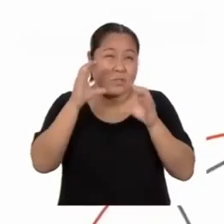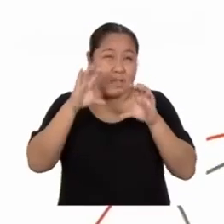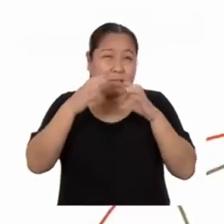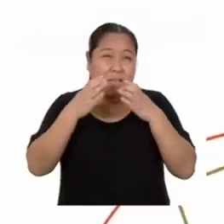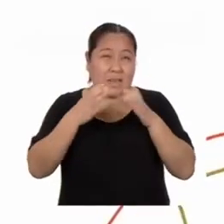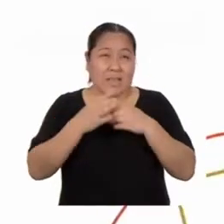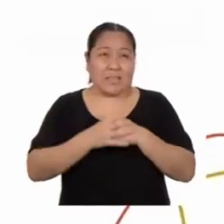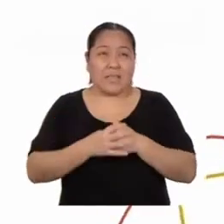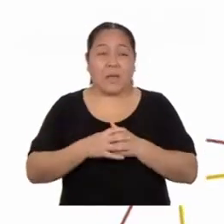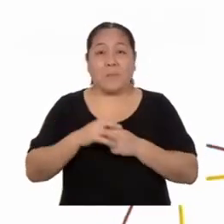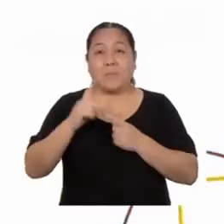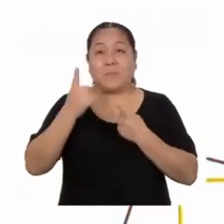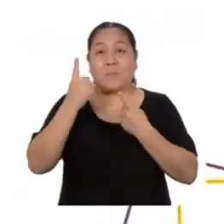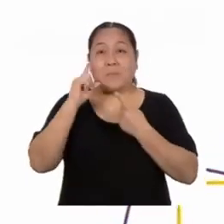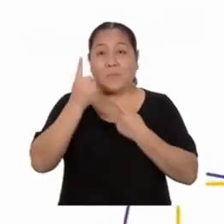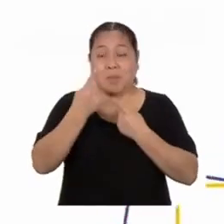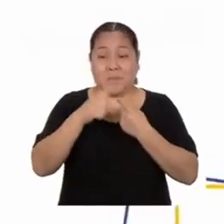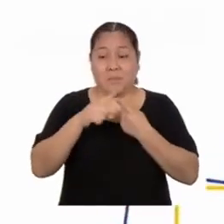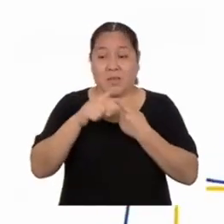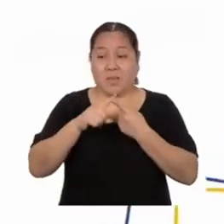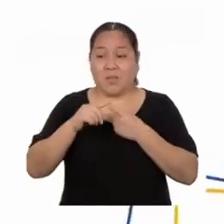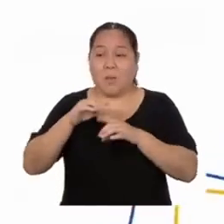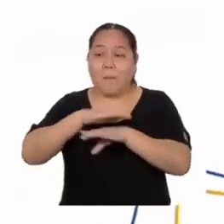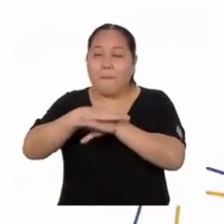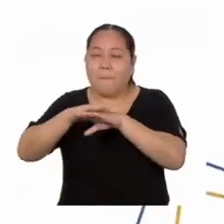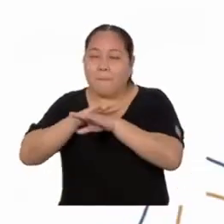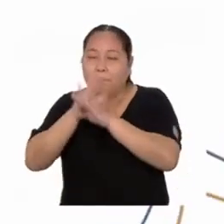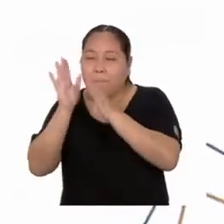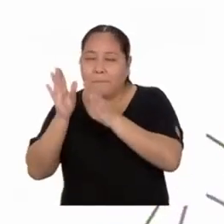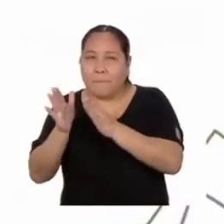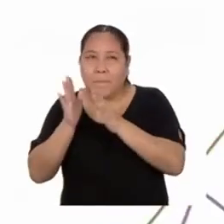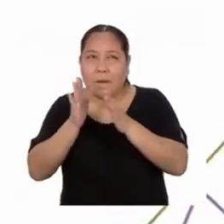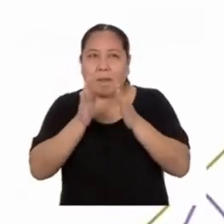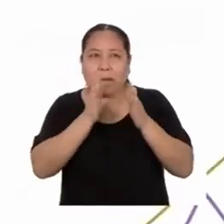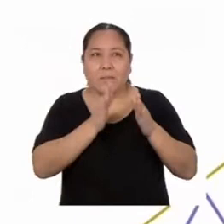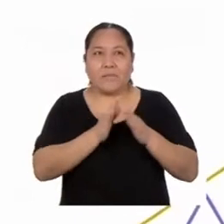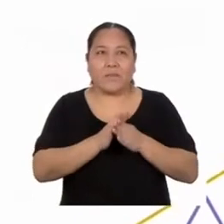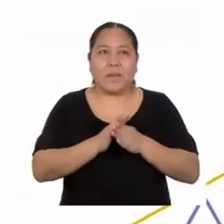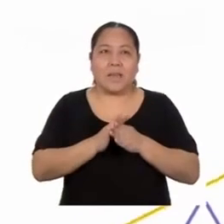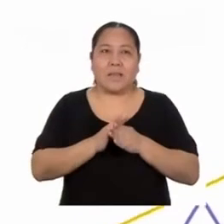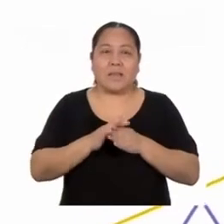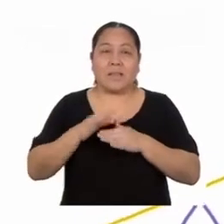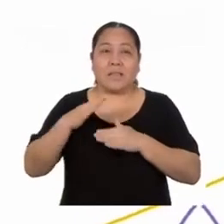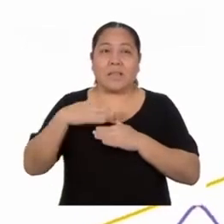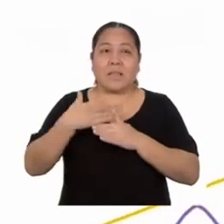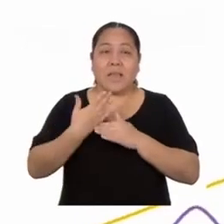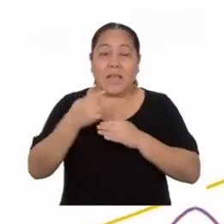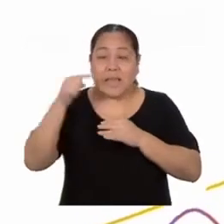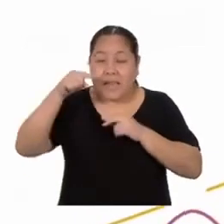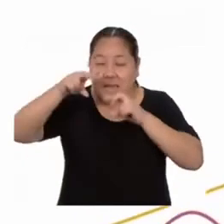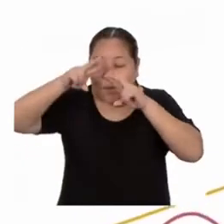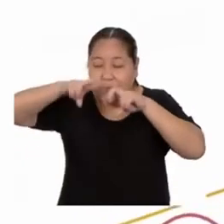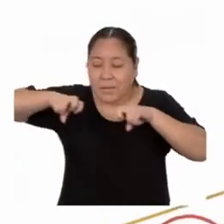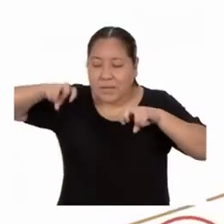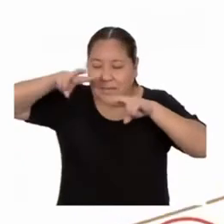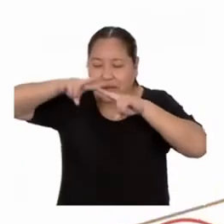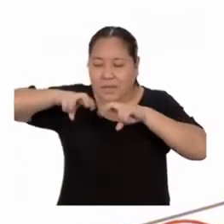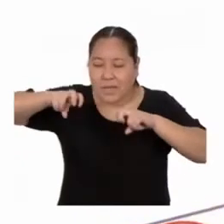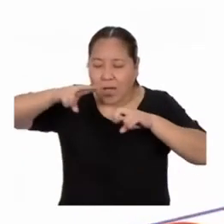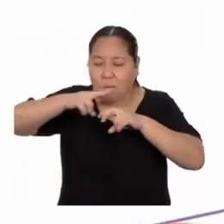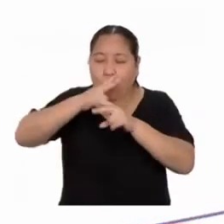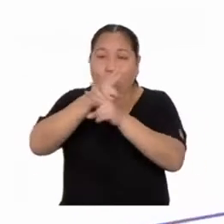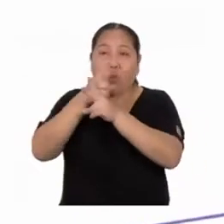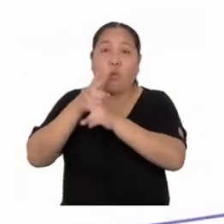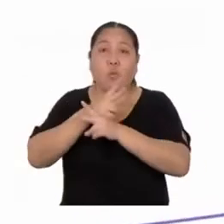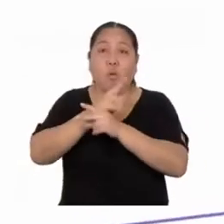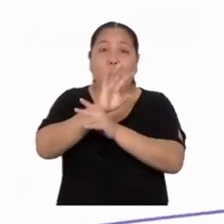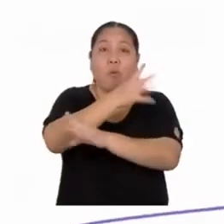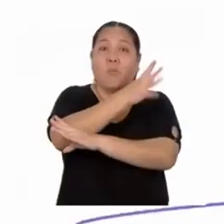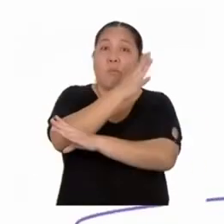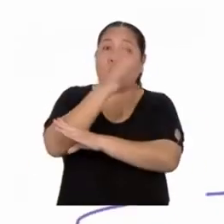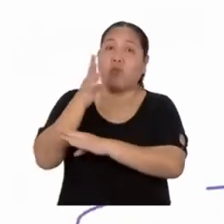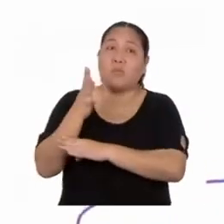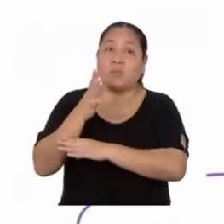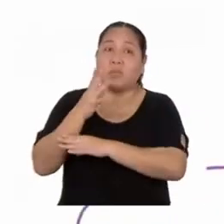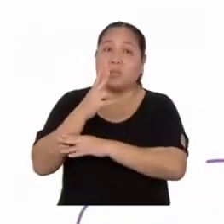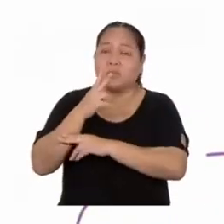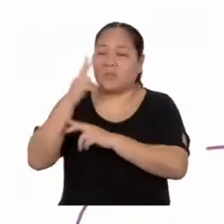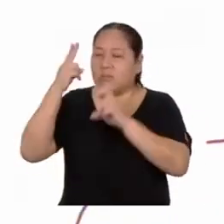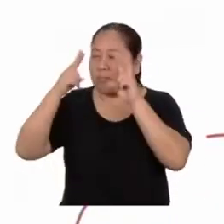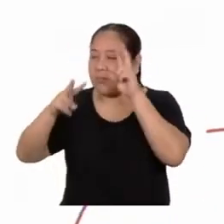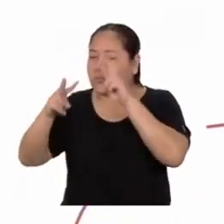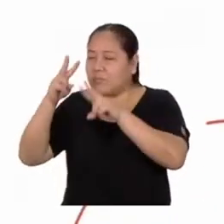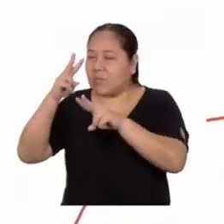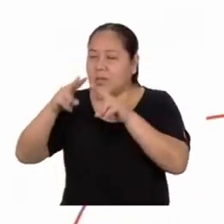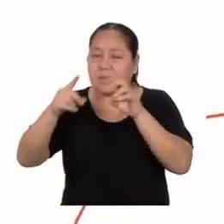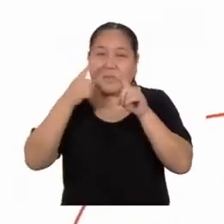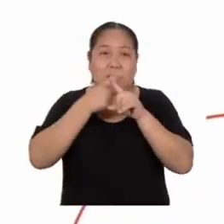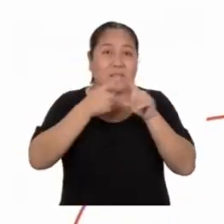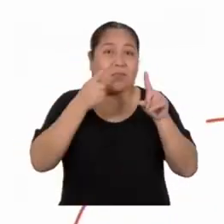Primero aprendimos a planificar. Aquí investigamos todo lo relacionado al cuidado de los bosques y recurrimos a